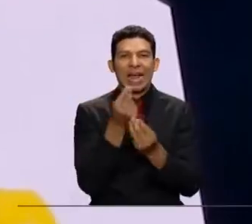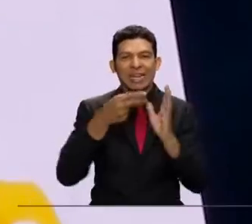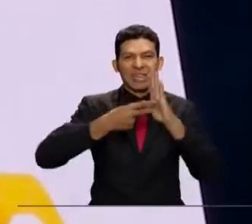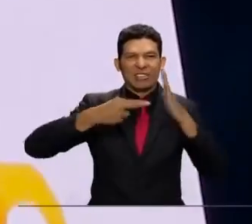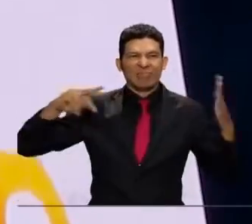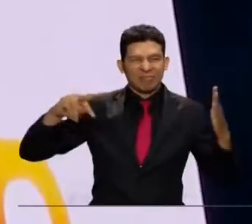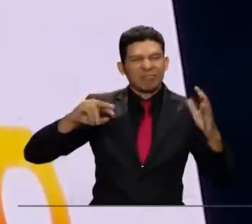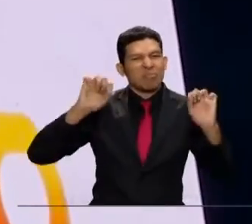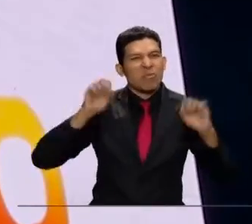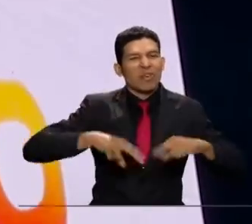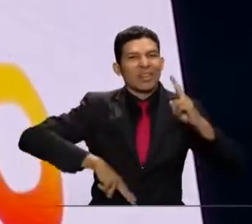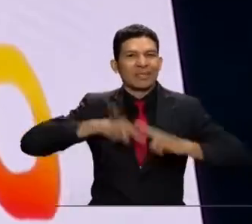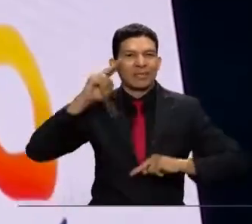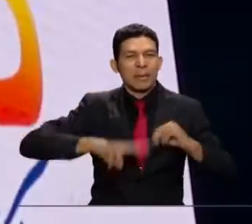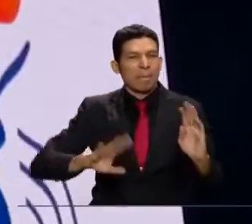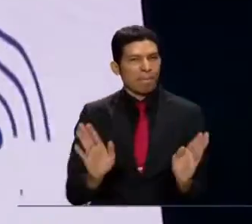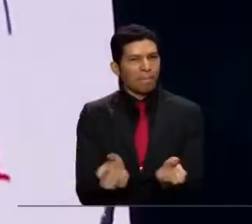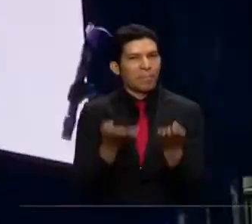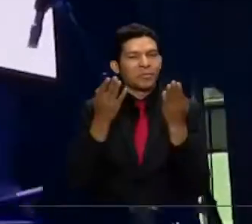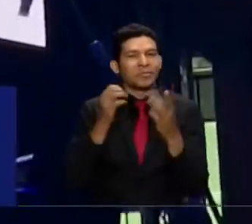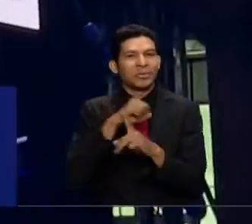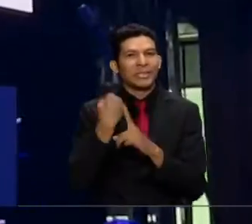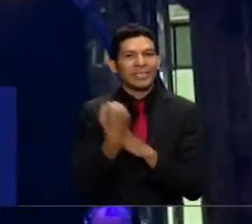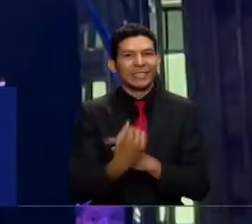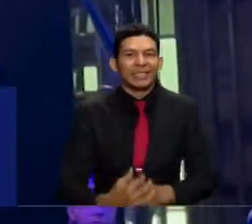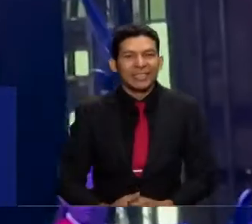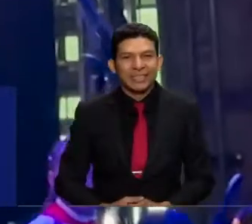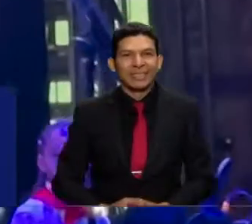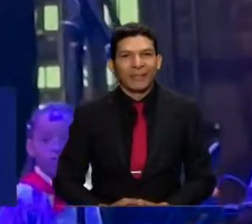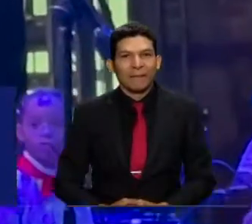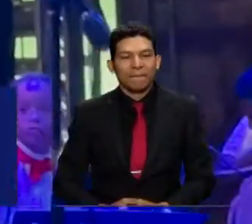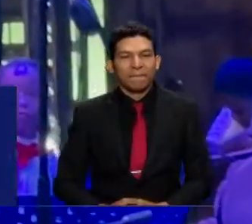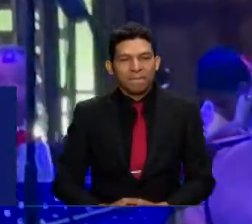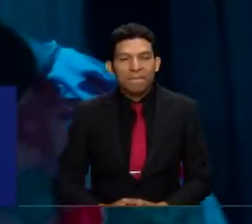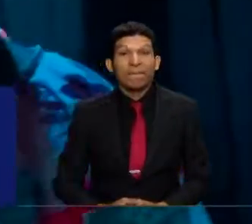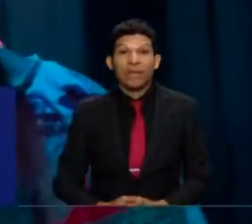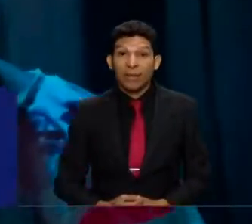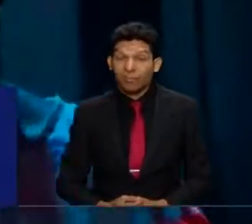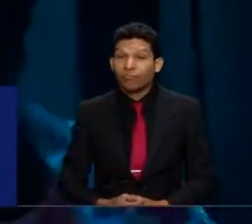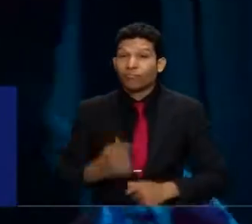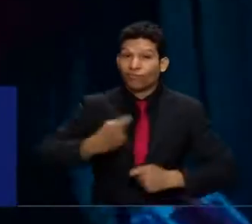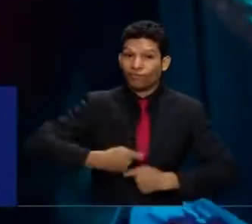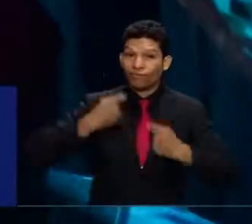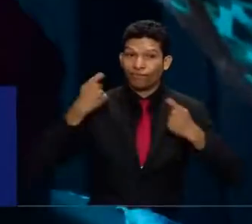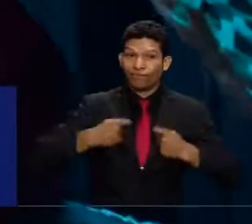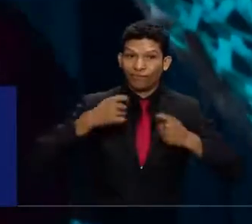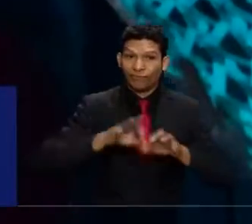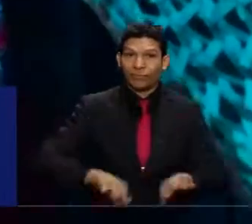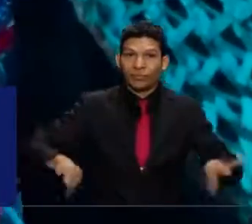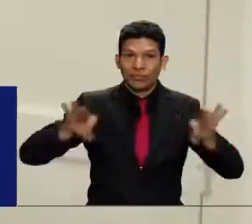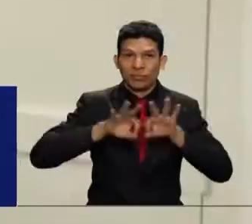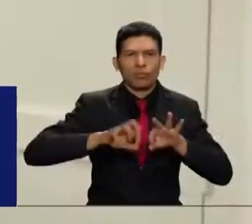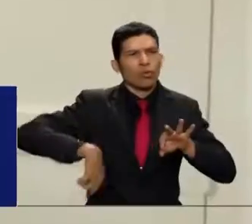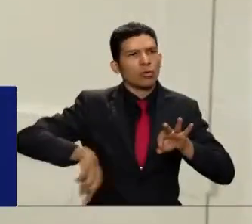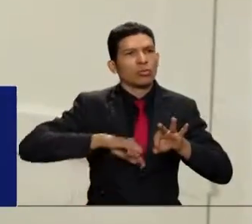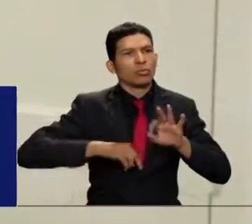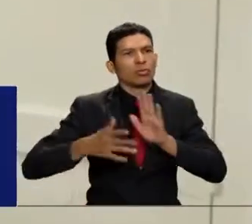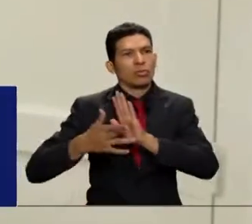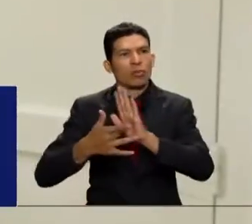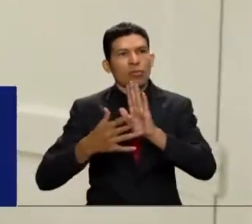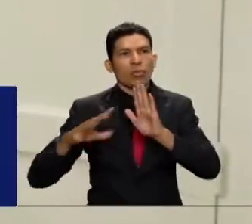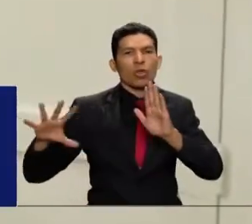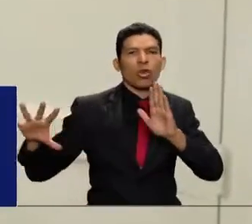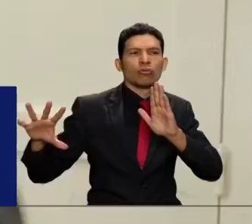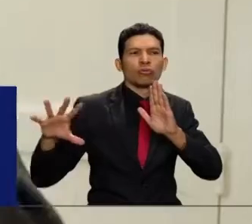tecnología se puede construir una mejor sociedad. Es un papel realmente bastante importante el que hemos realizado